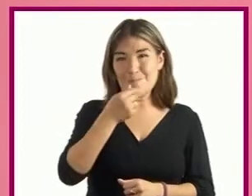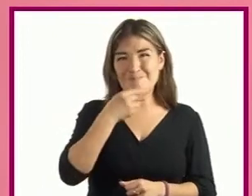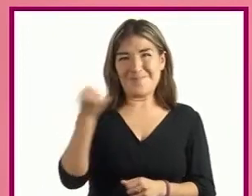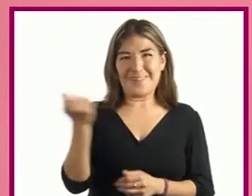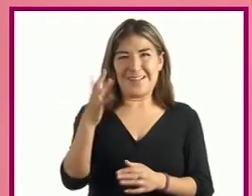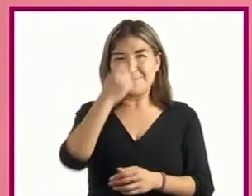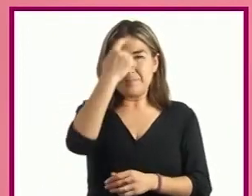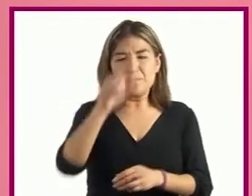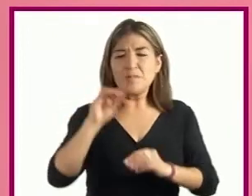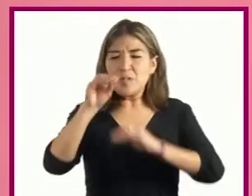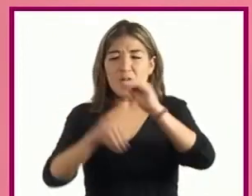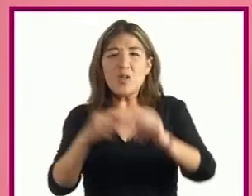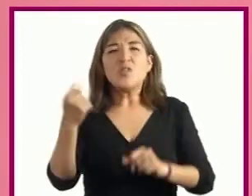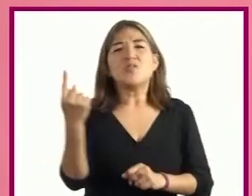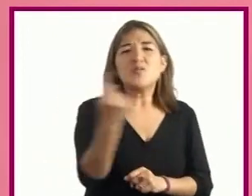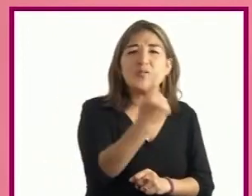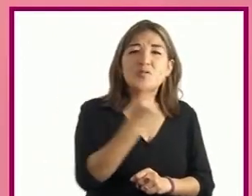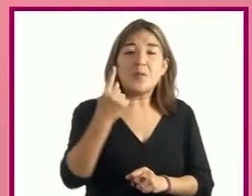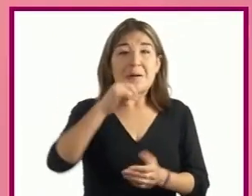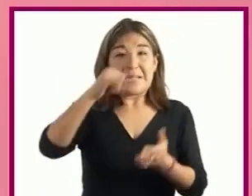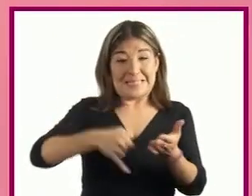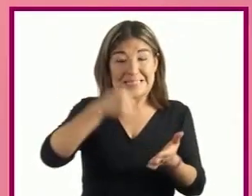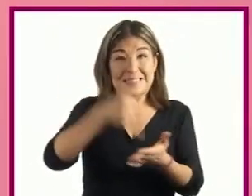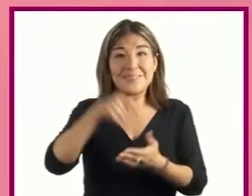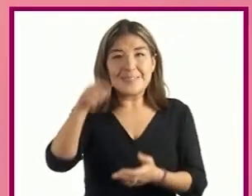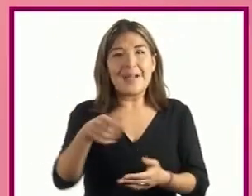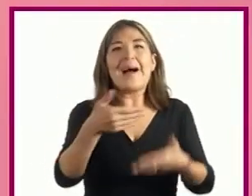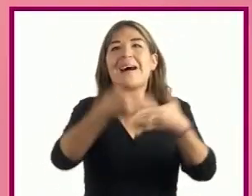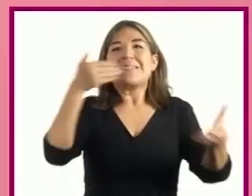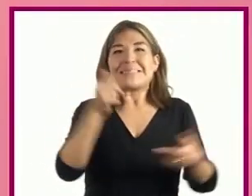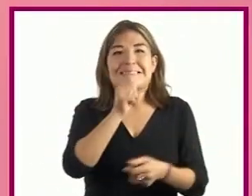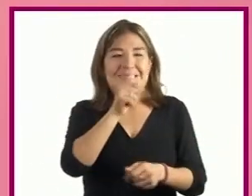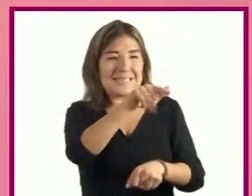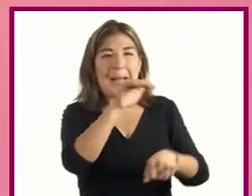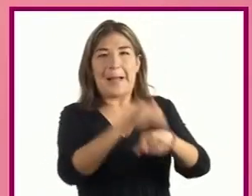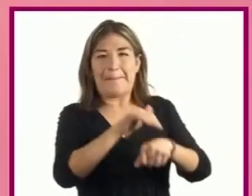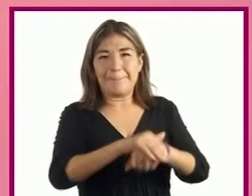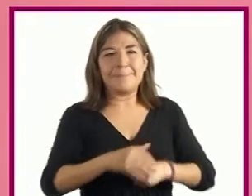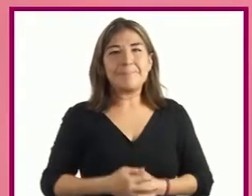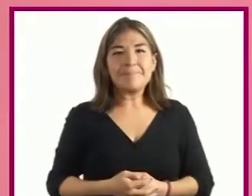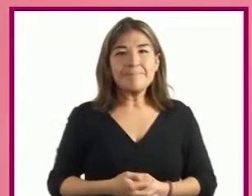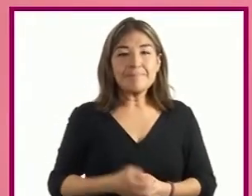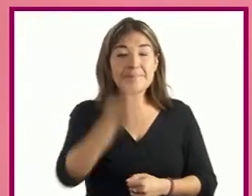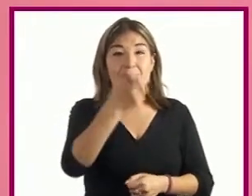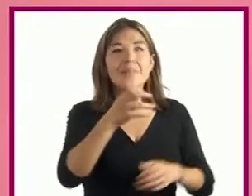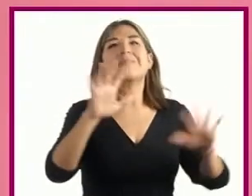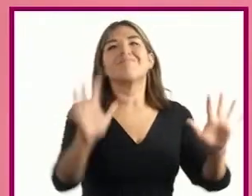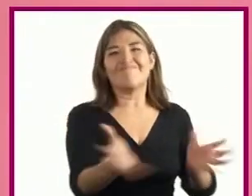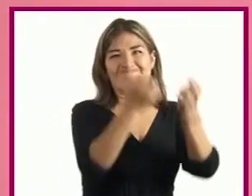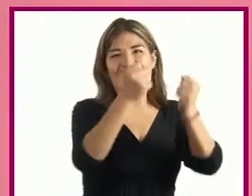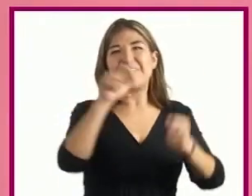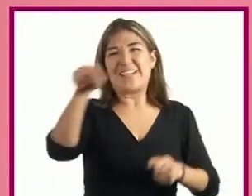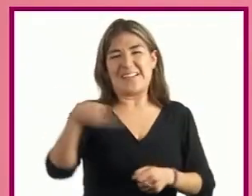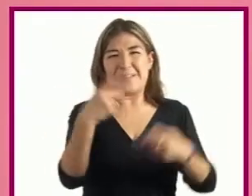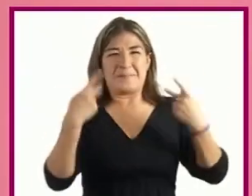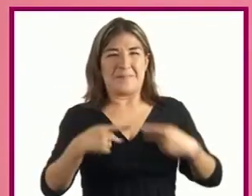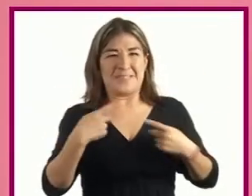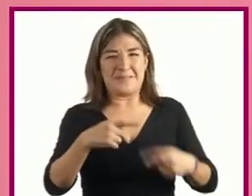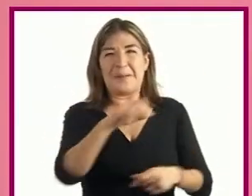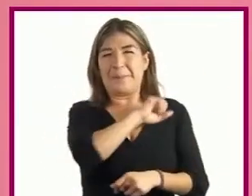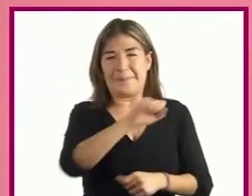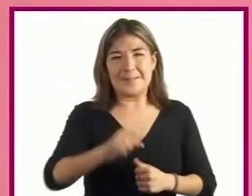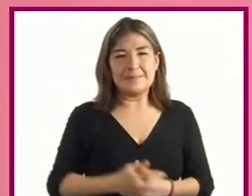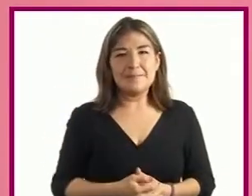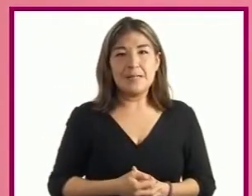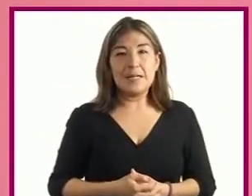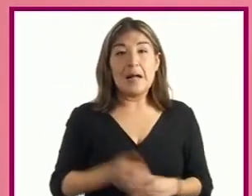años en solitario, en una isla antes de conocer a su amigo Viernes, a quien salva de unos caníbales. Pero